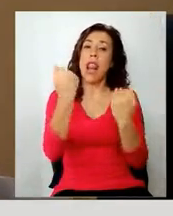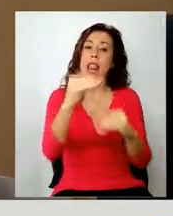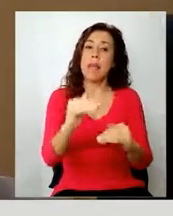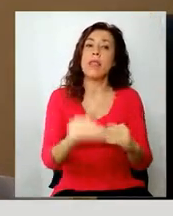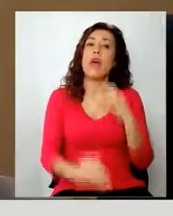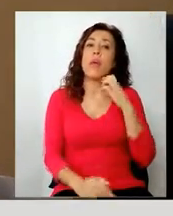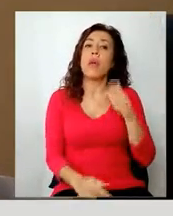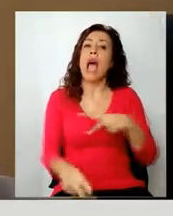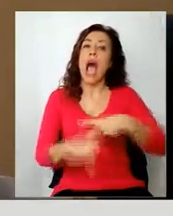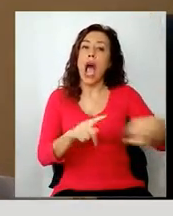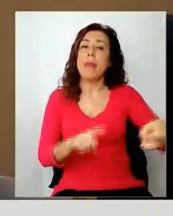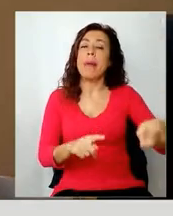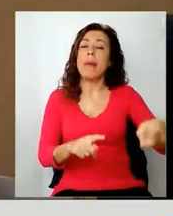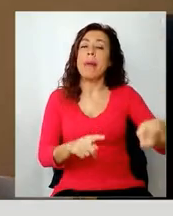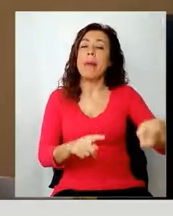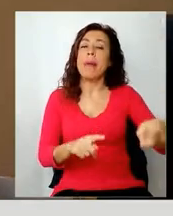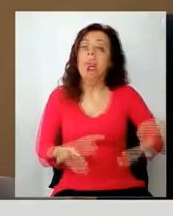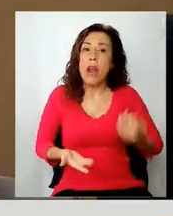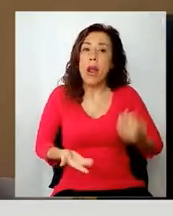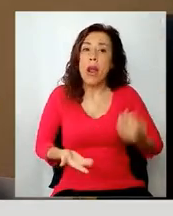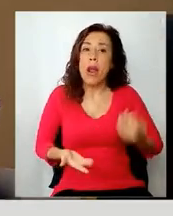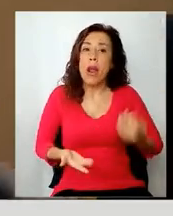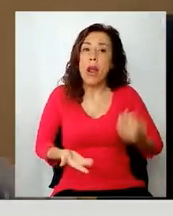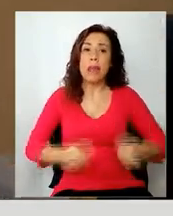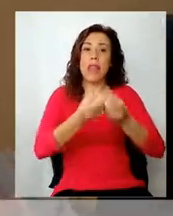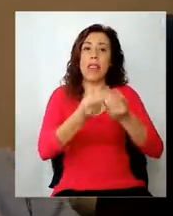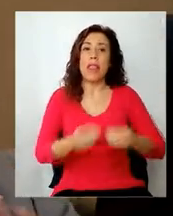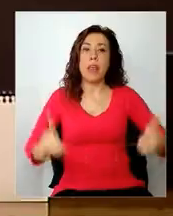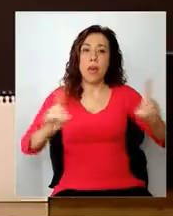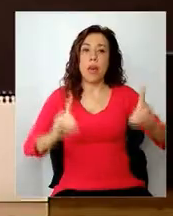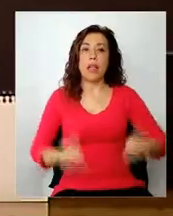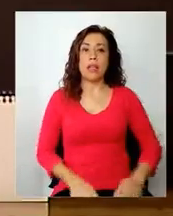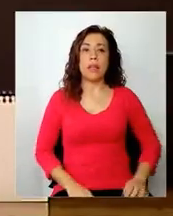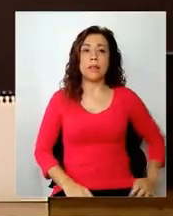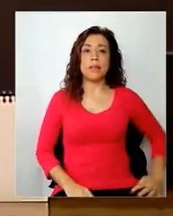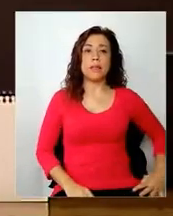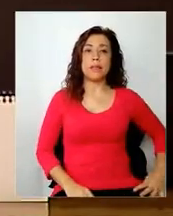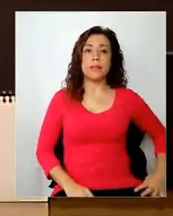existencial para el sistema democrático Muchísimas gracias señor presidente